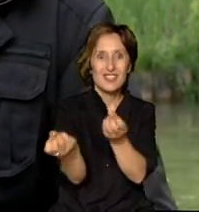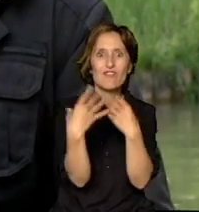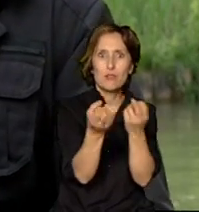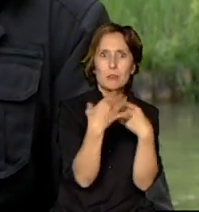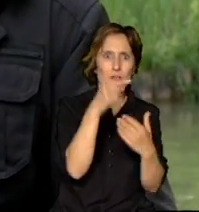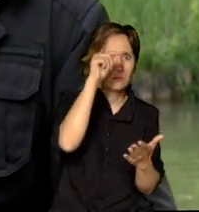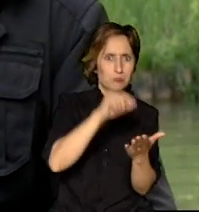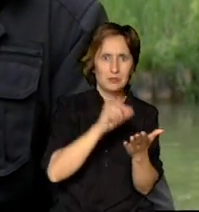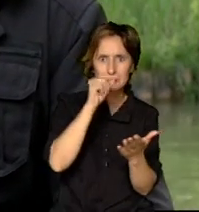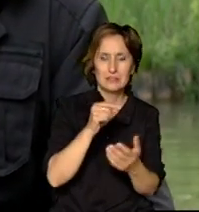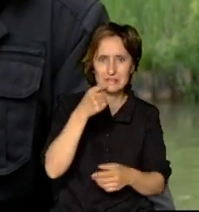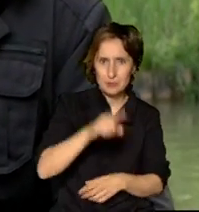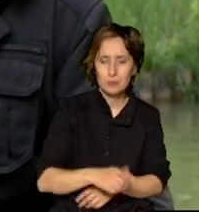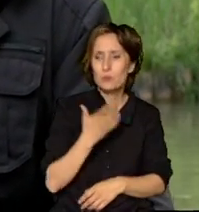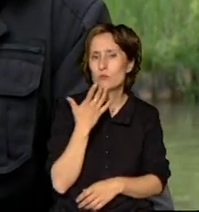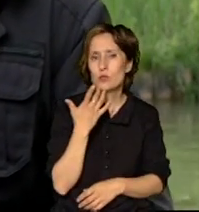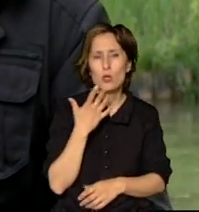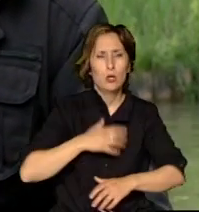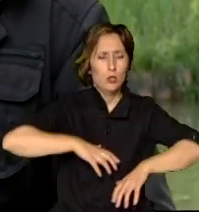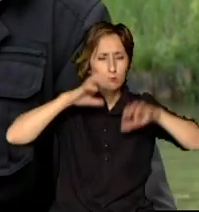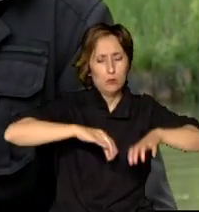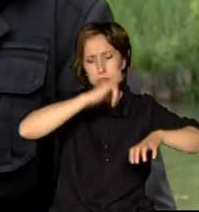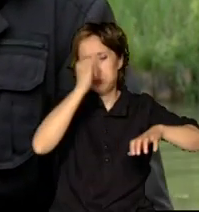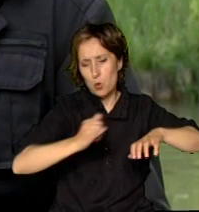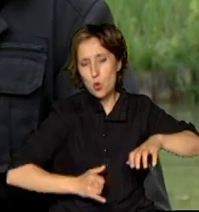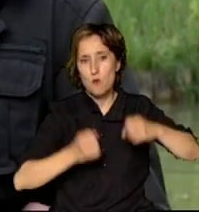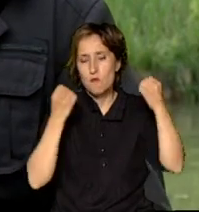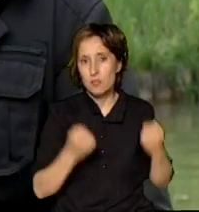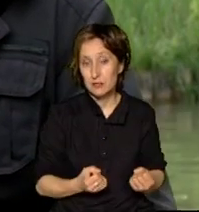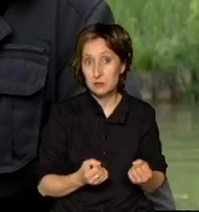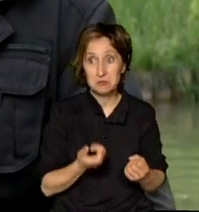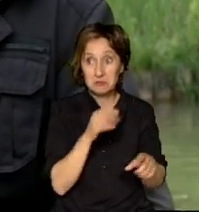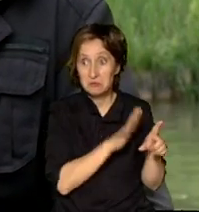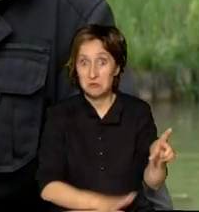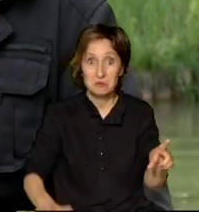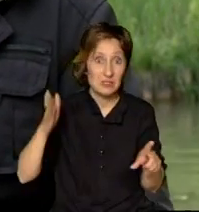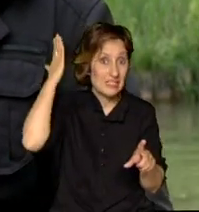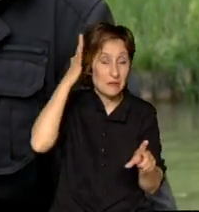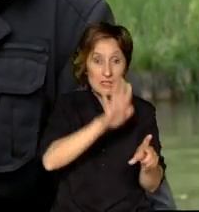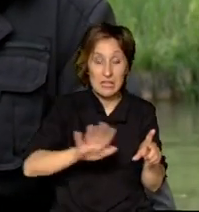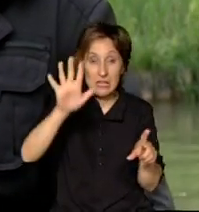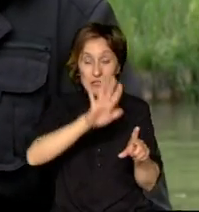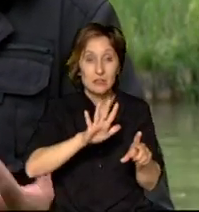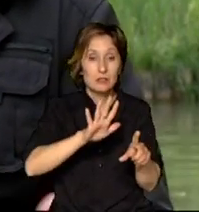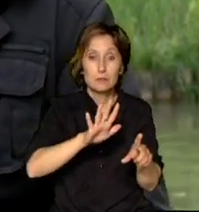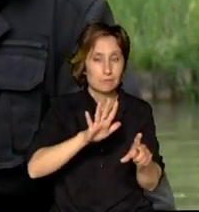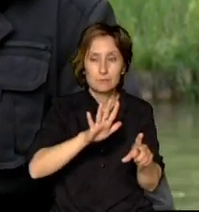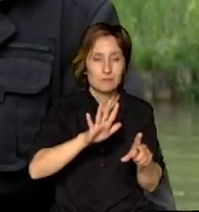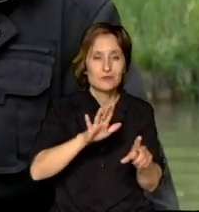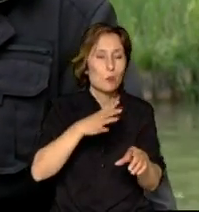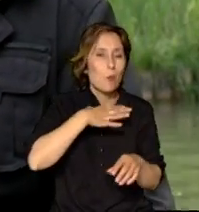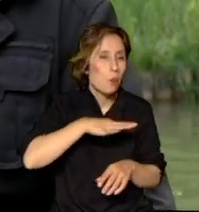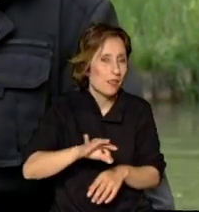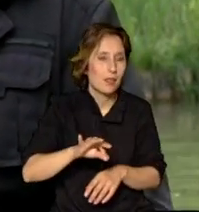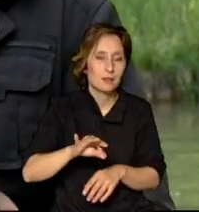es decir, si hoy se está produciendo una tormenta muy fuerte prácticamente en cualquier rincón de Navarra, sé que es muy probable